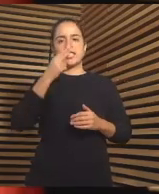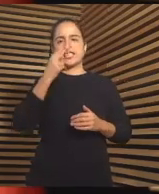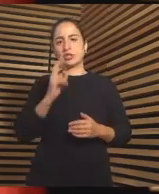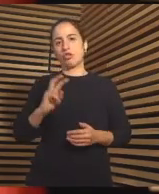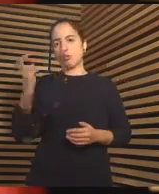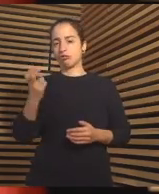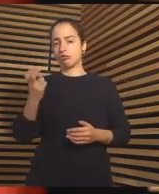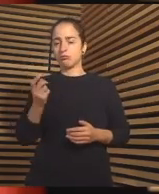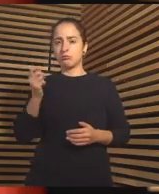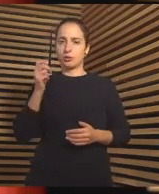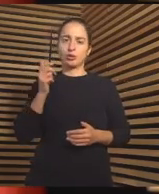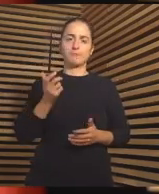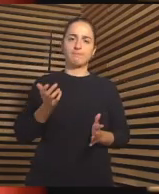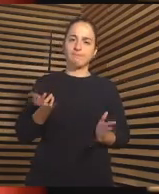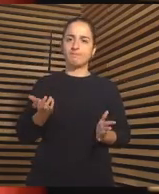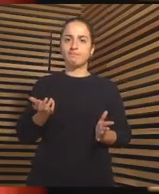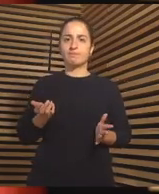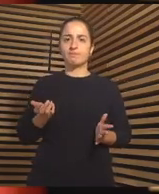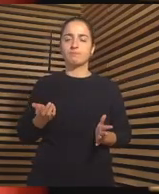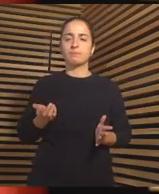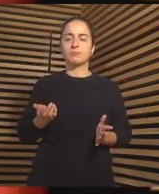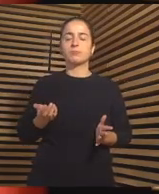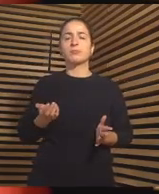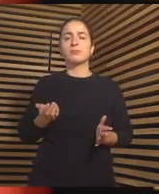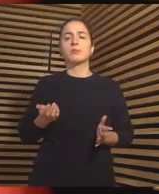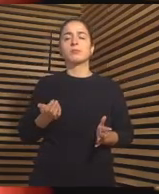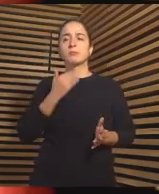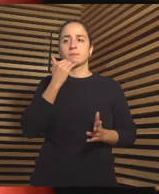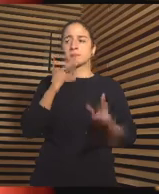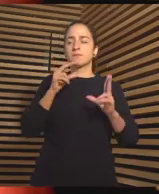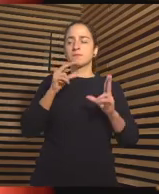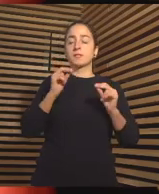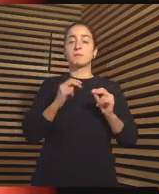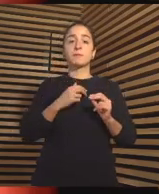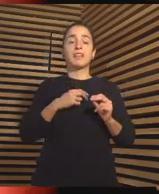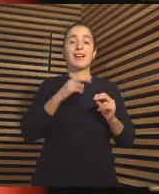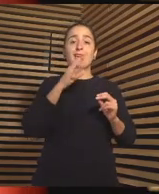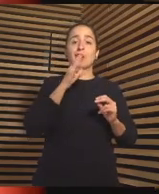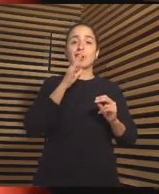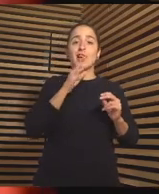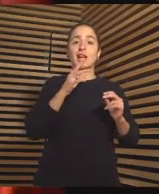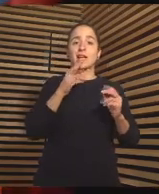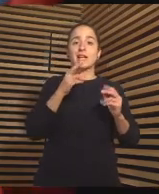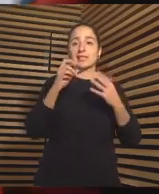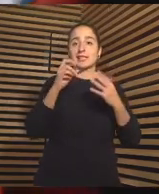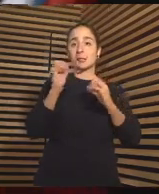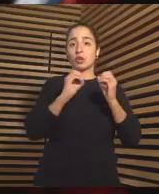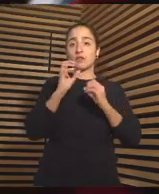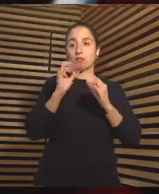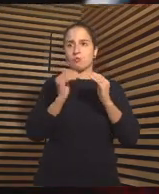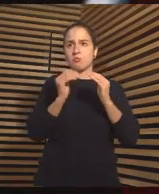estamos, y ya con esto acabo, al 70%+ de vacunación.